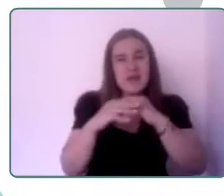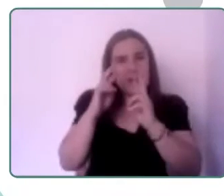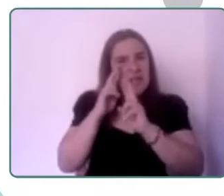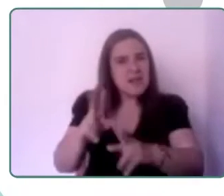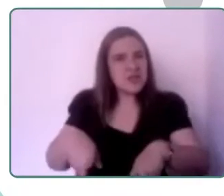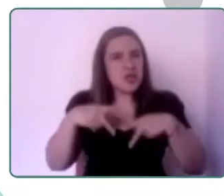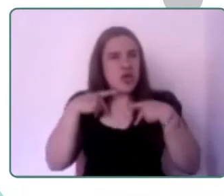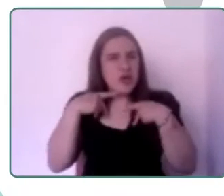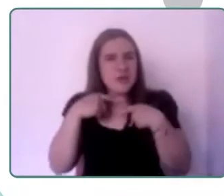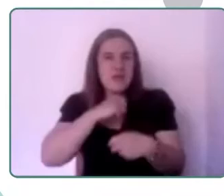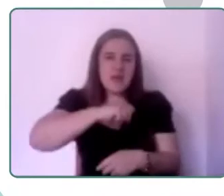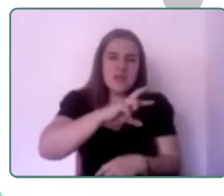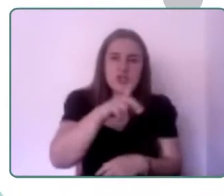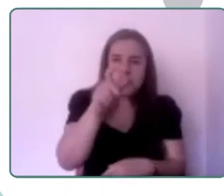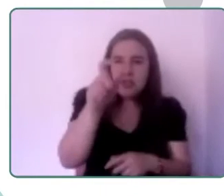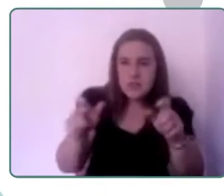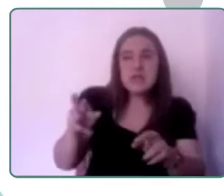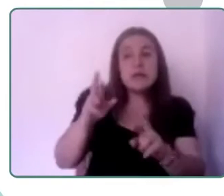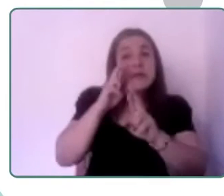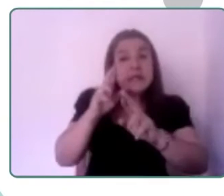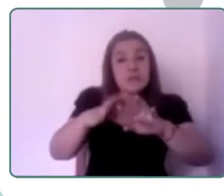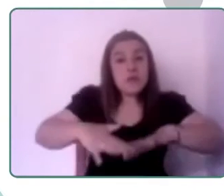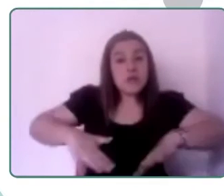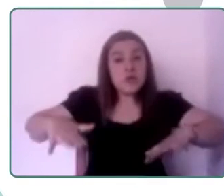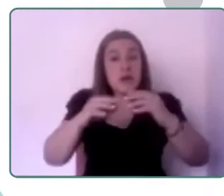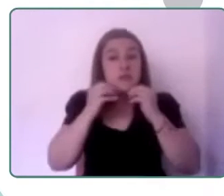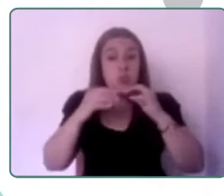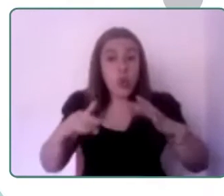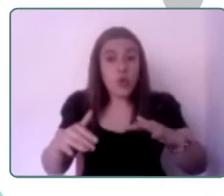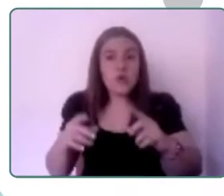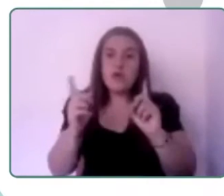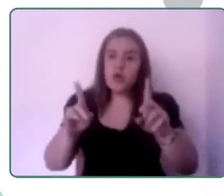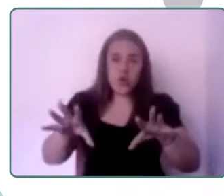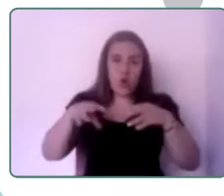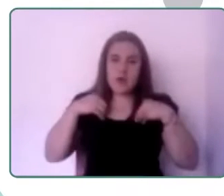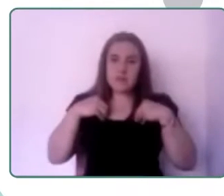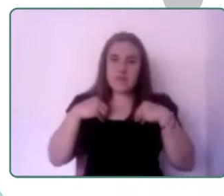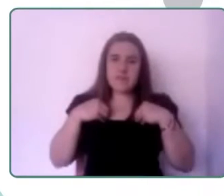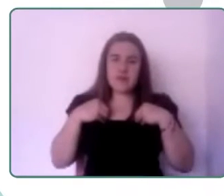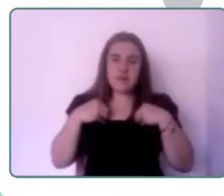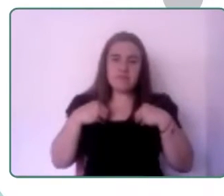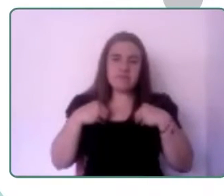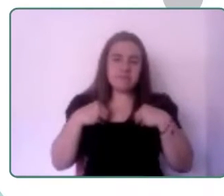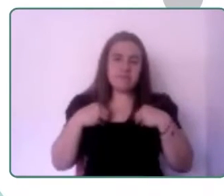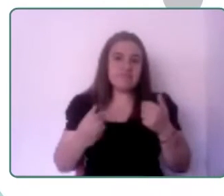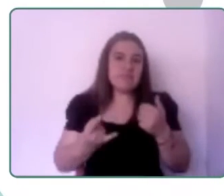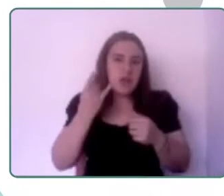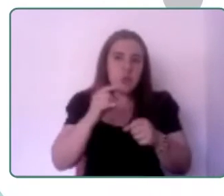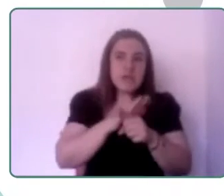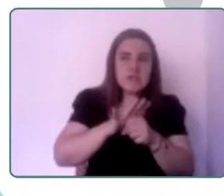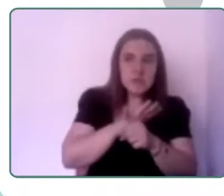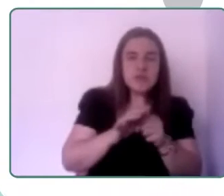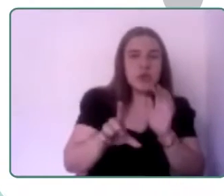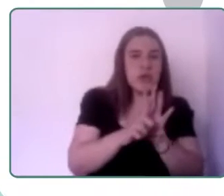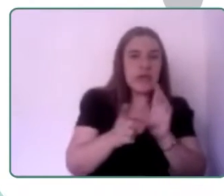respeto por el espacio público y no aceptación de conductas ilícitas. Cuando se les interroga sobre